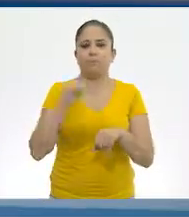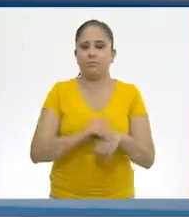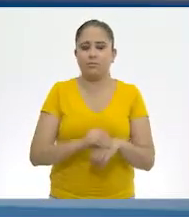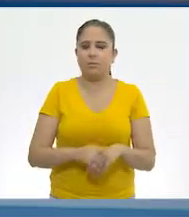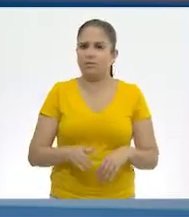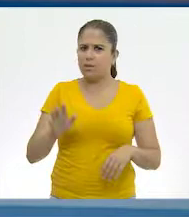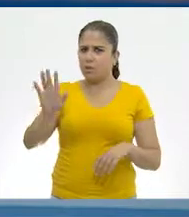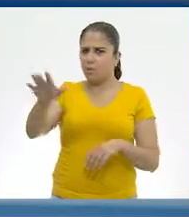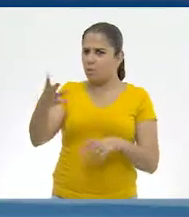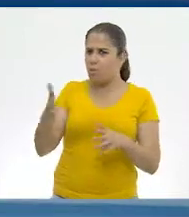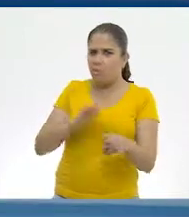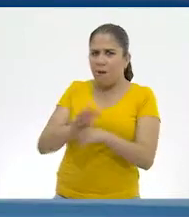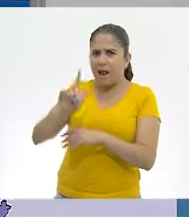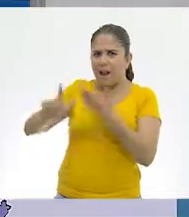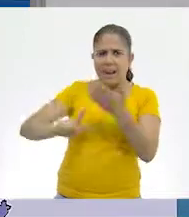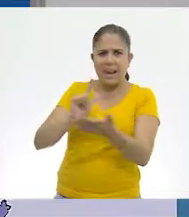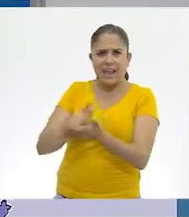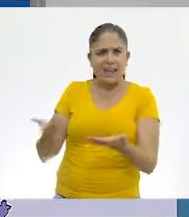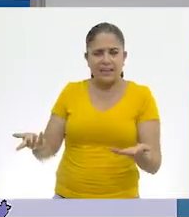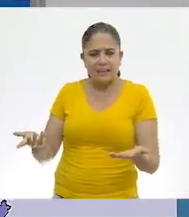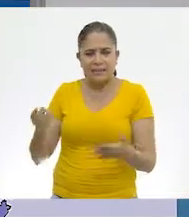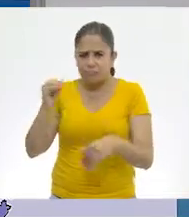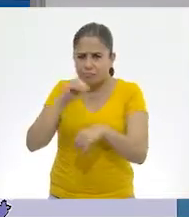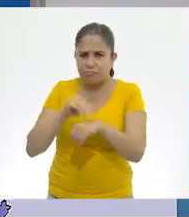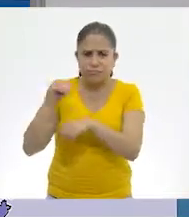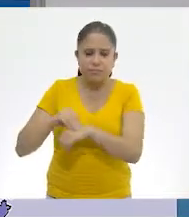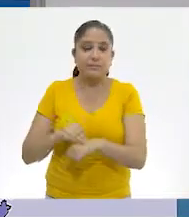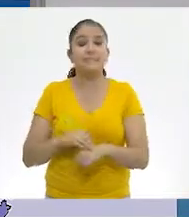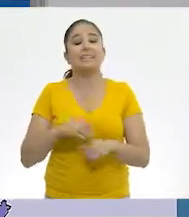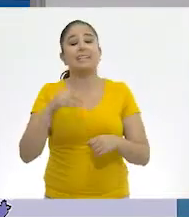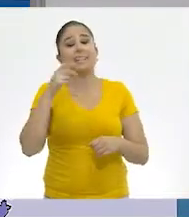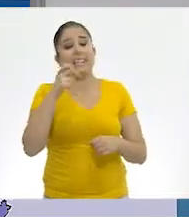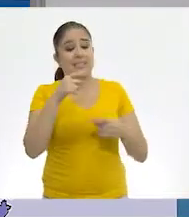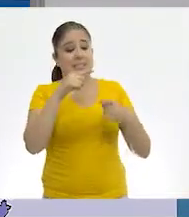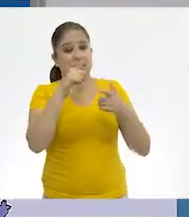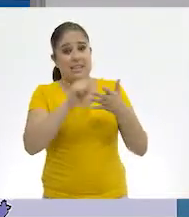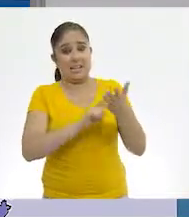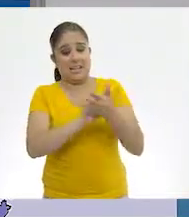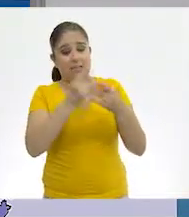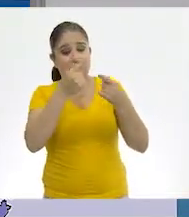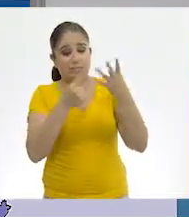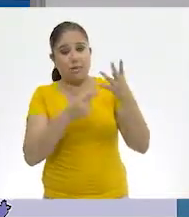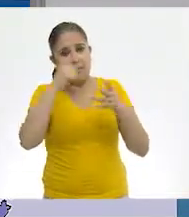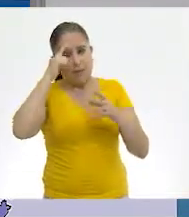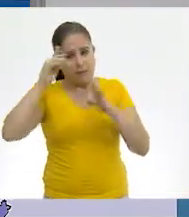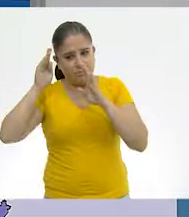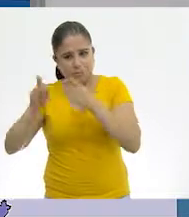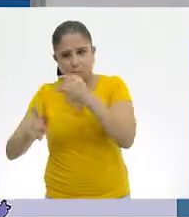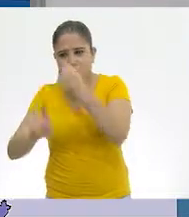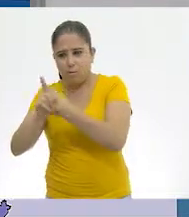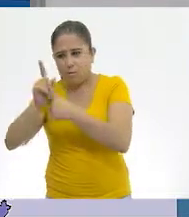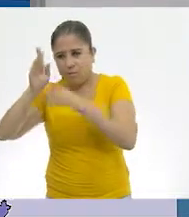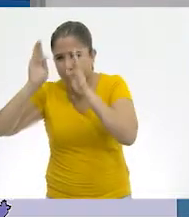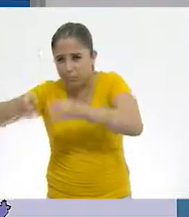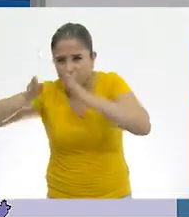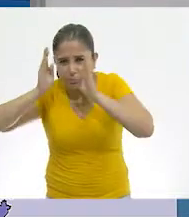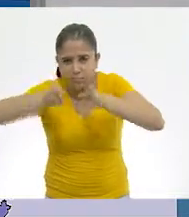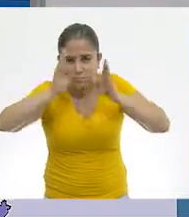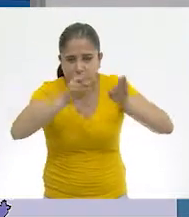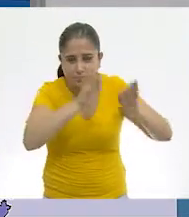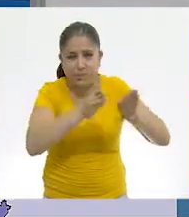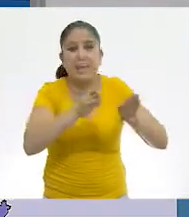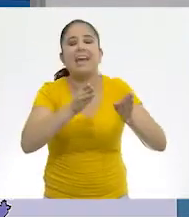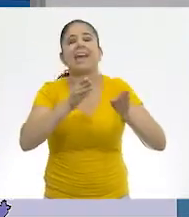esas medidas? Pues cada una de ellas intentaba responder a una problemática específica. Así que, ¿qué les parece